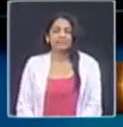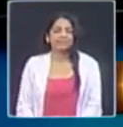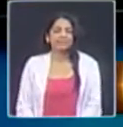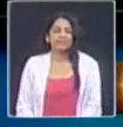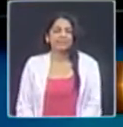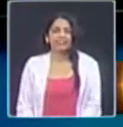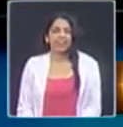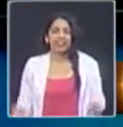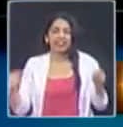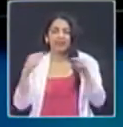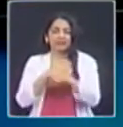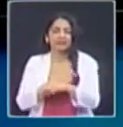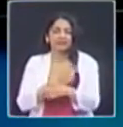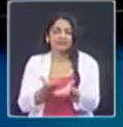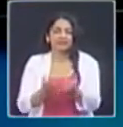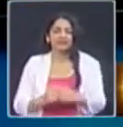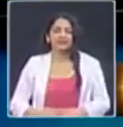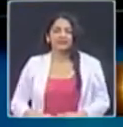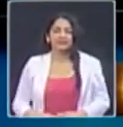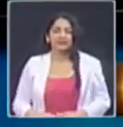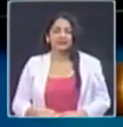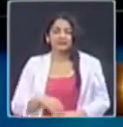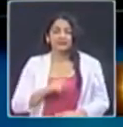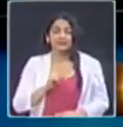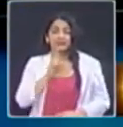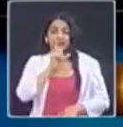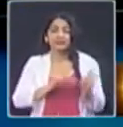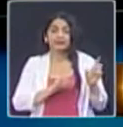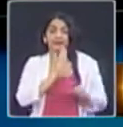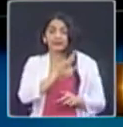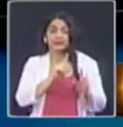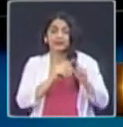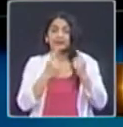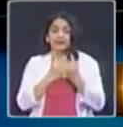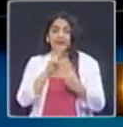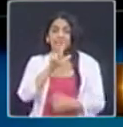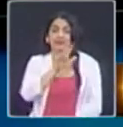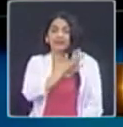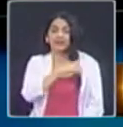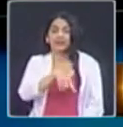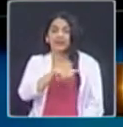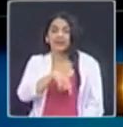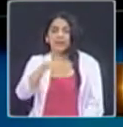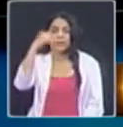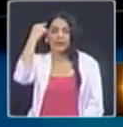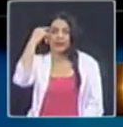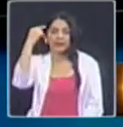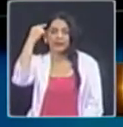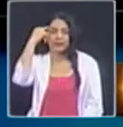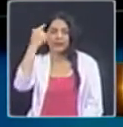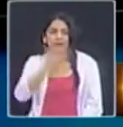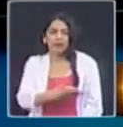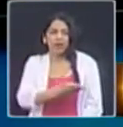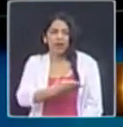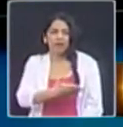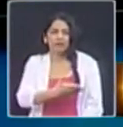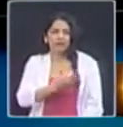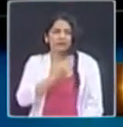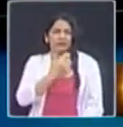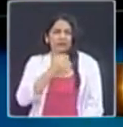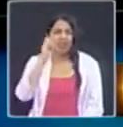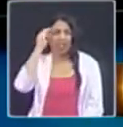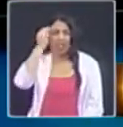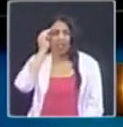país de la línea correísta que puedan pensar todavía el día de hoy hoy yo creo que tienen un problema